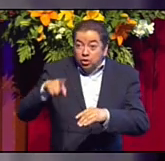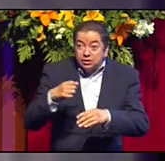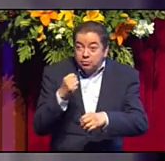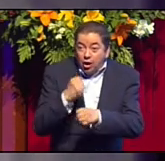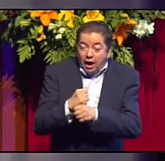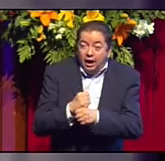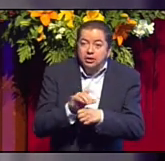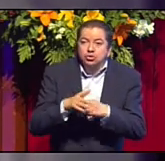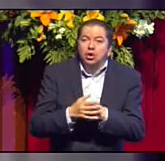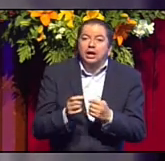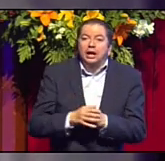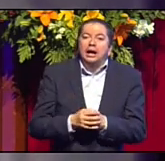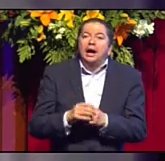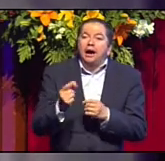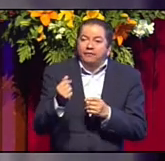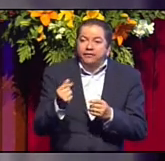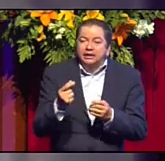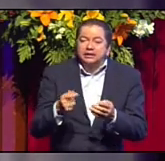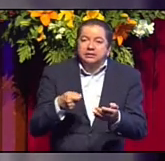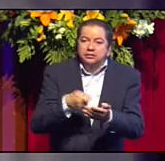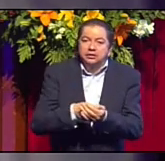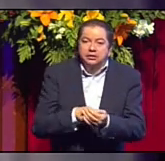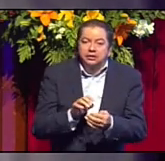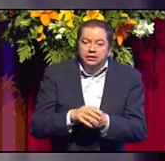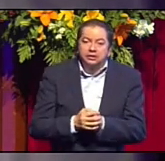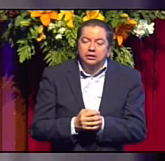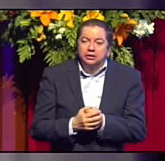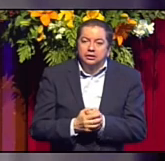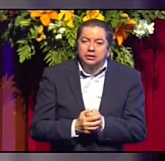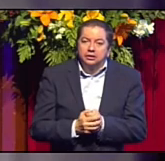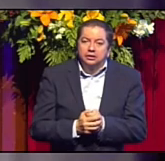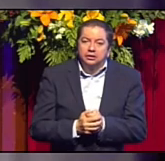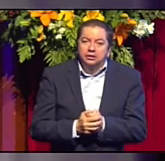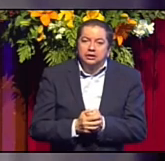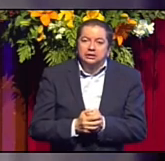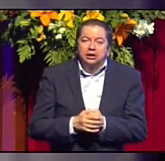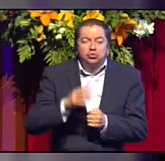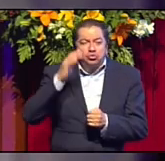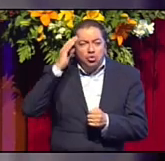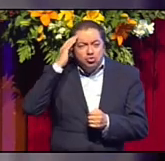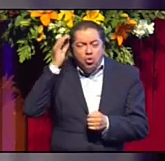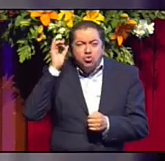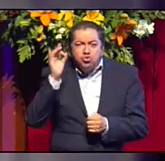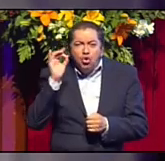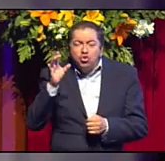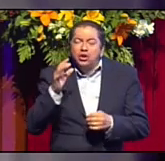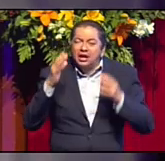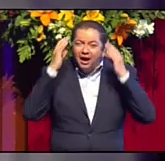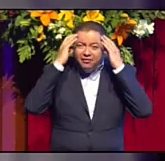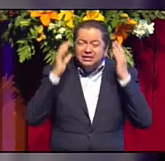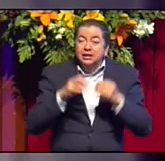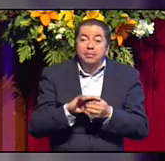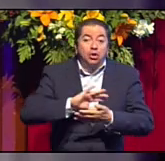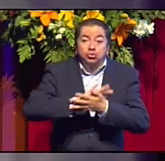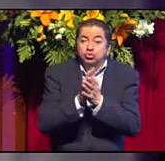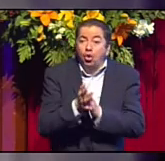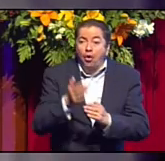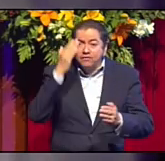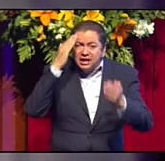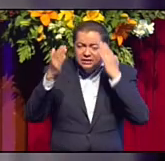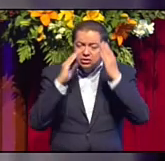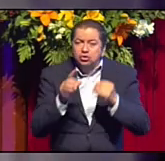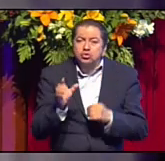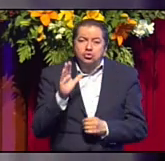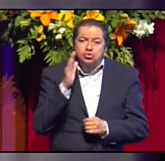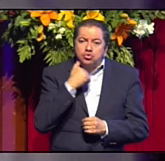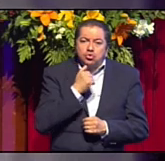financiamiento. Queremos la ratificación de esto. La Alameda Las Delicias es un dolor de cabeza para todos nuestros vecinos. No está en las